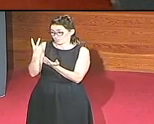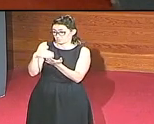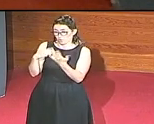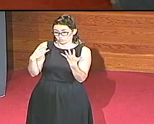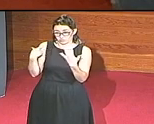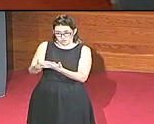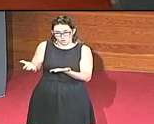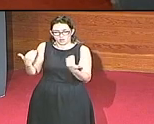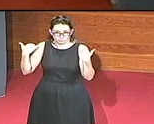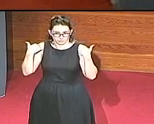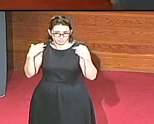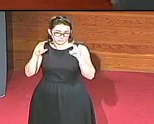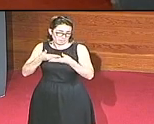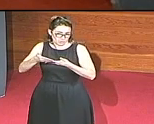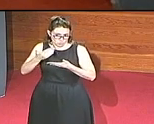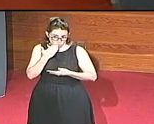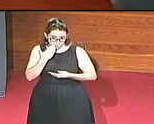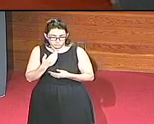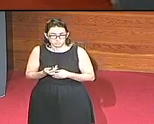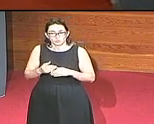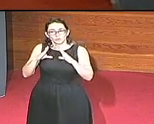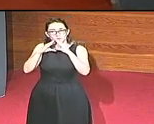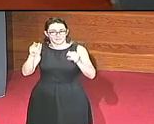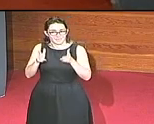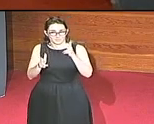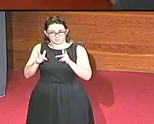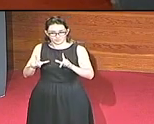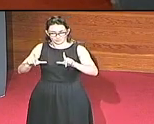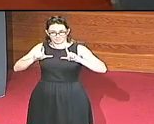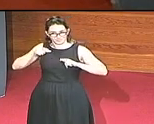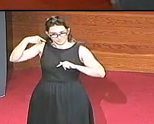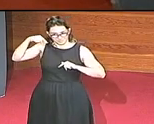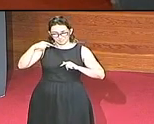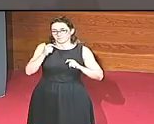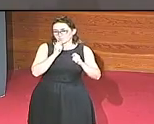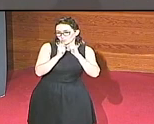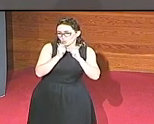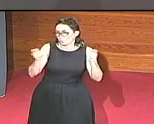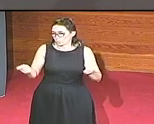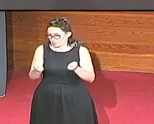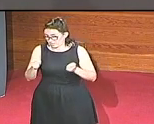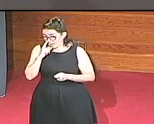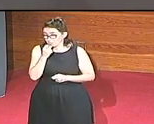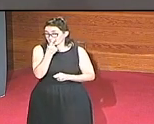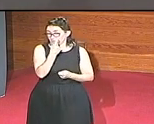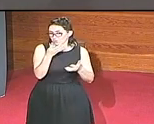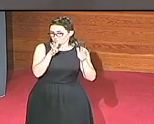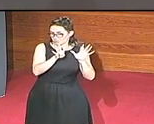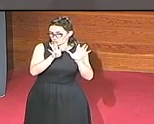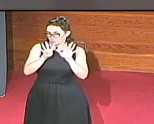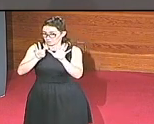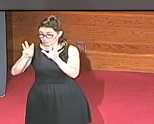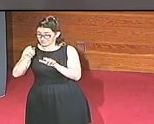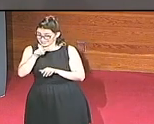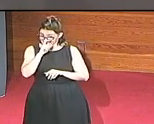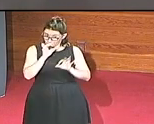licenciado por la universidad del país vasco en periodismo y publicidad en 1998 mismo año en el que ingresó en